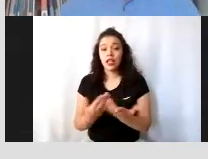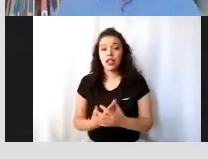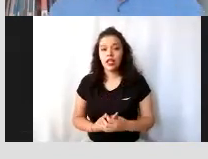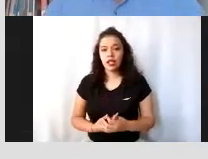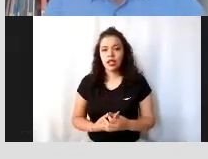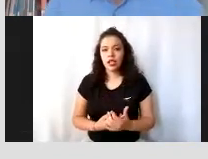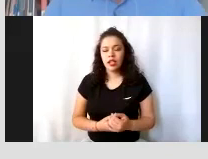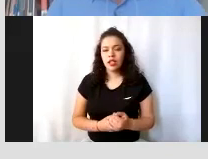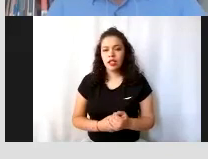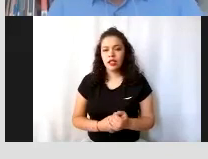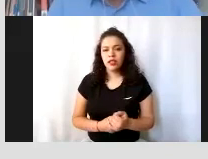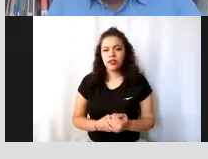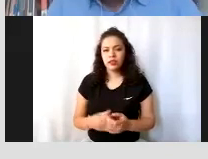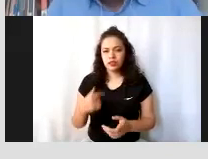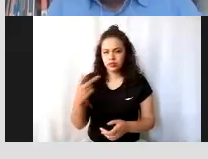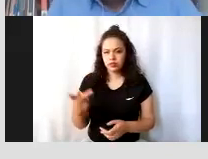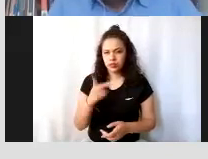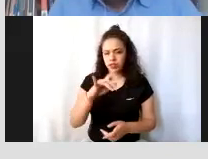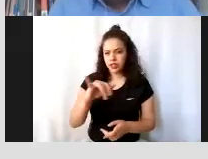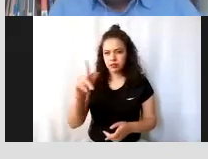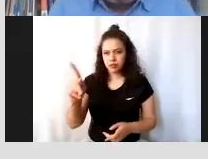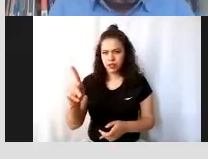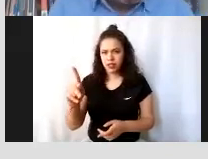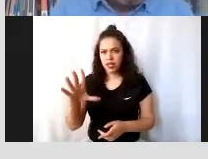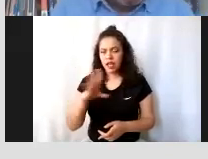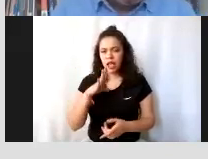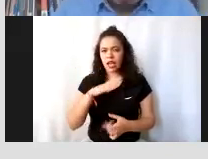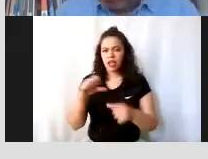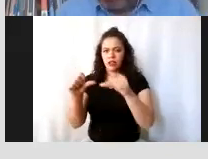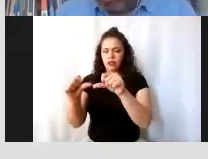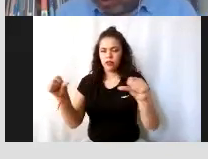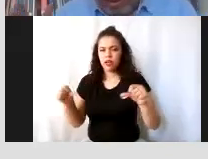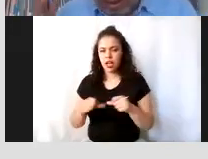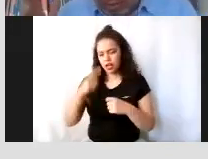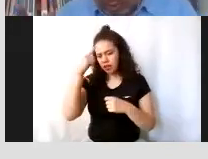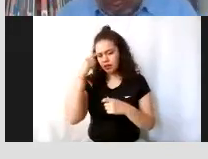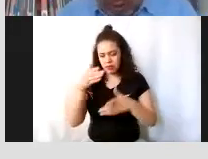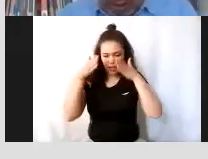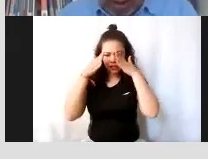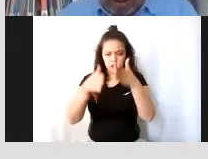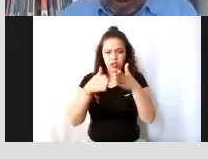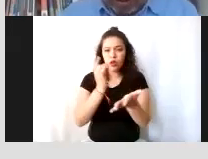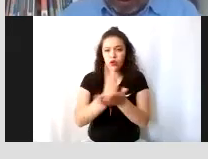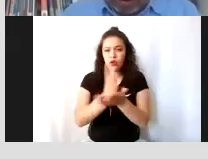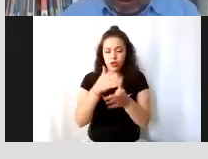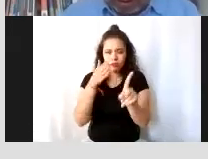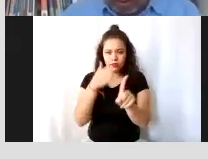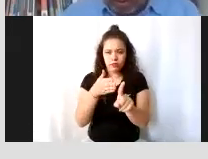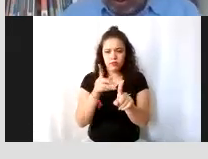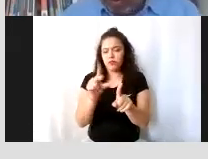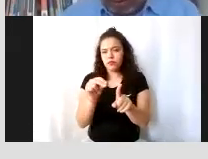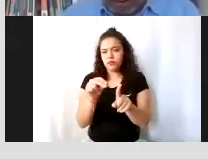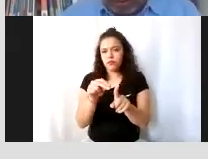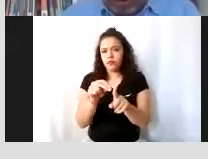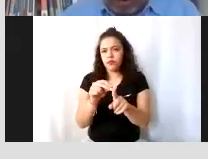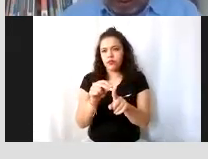Pregunto, no necesariamente todas las IAPs tienen un área que se pueda dedicar exclusivamente a esto. Sería